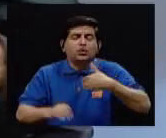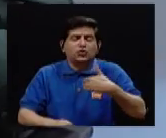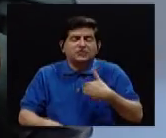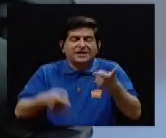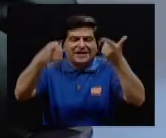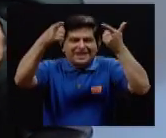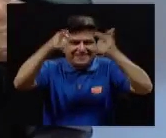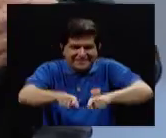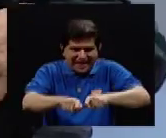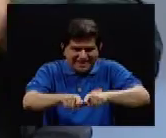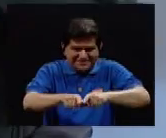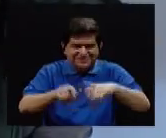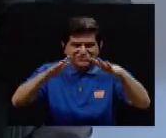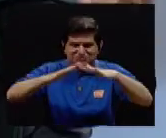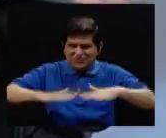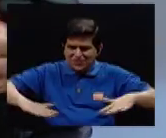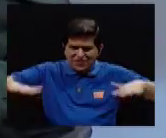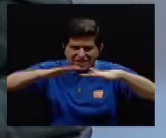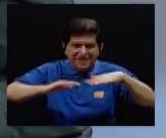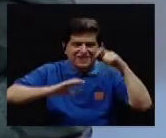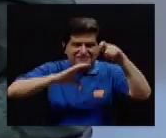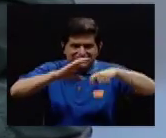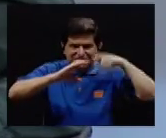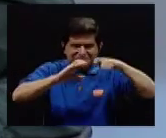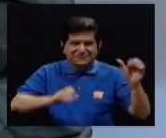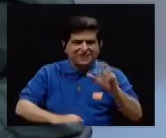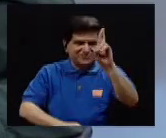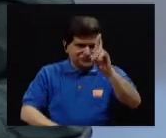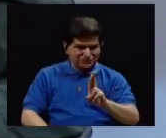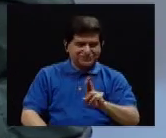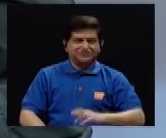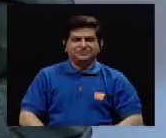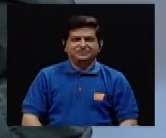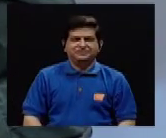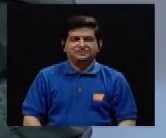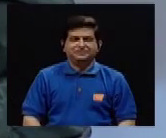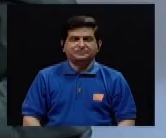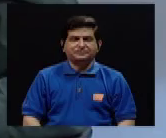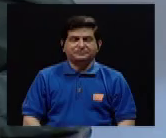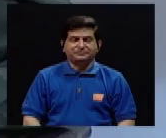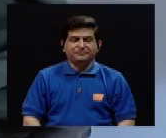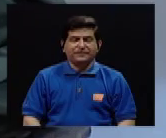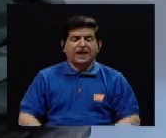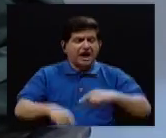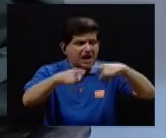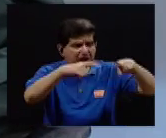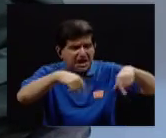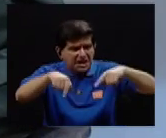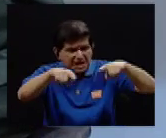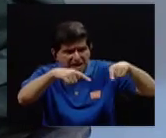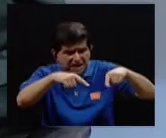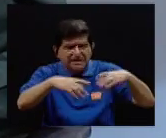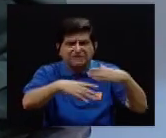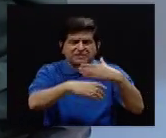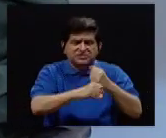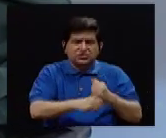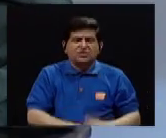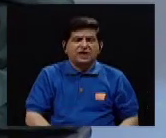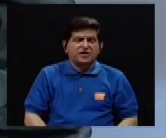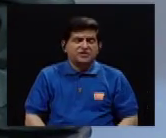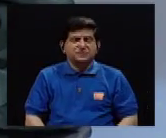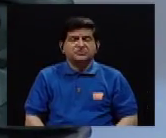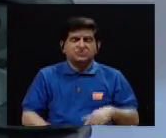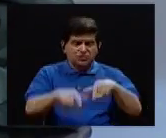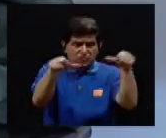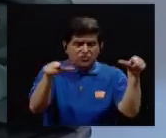de hecho que se da en el medio cinematográfico costarricense, que por ahí que la grabación se realizó en el